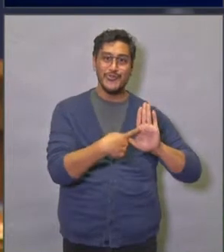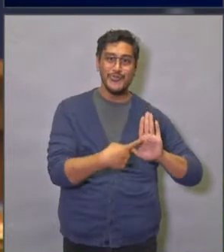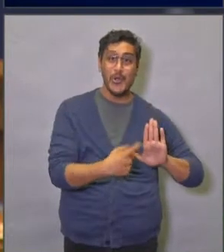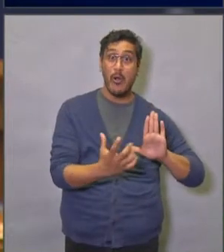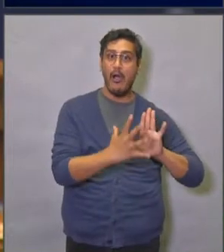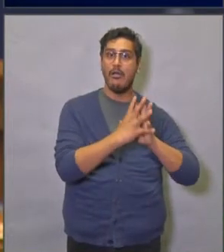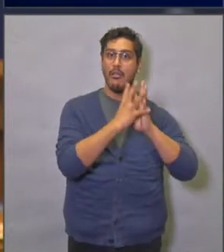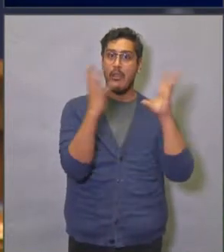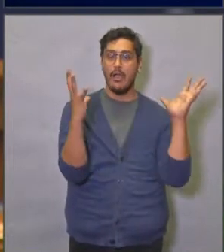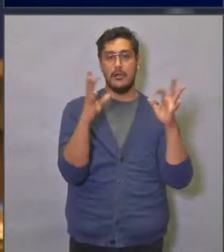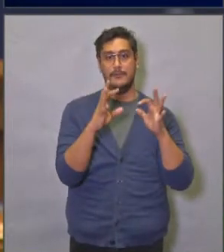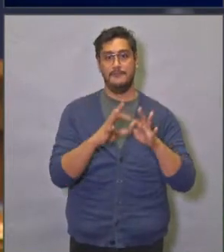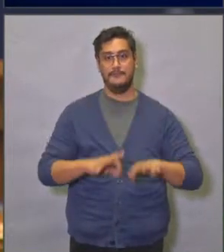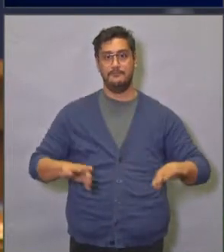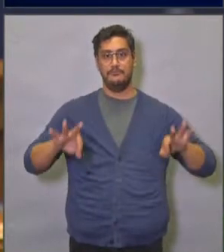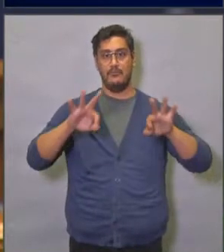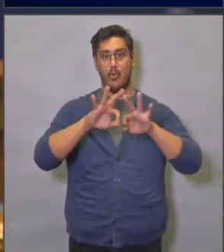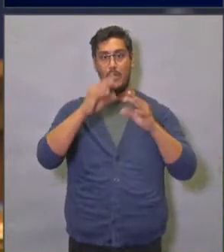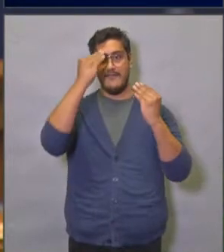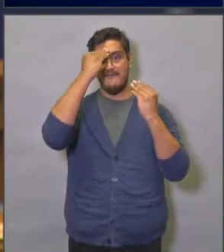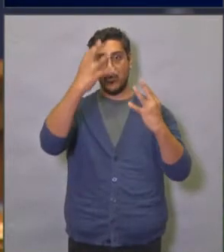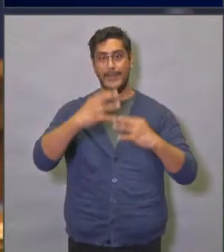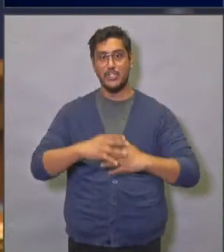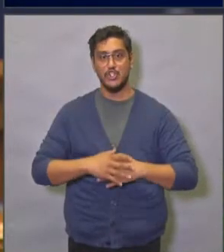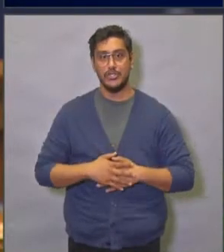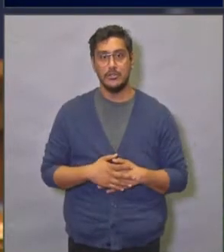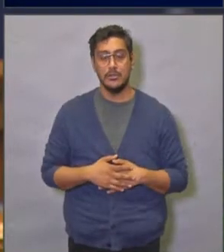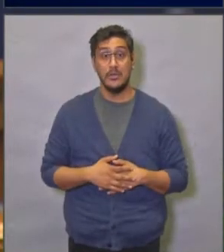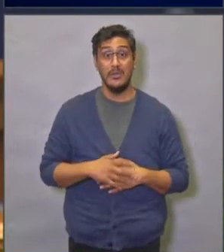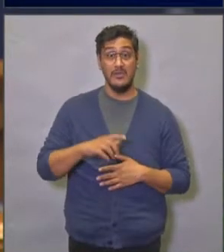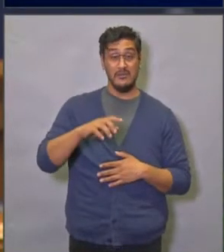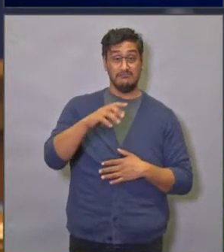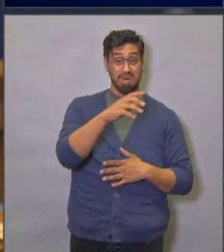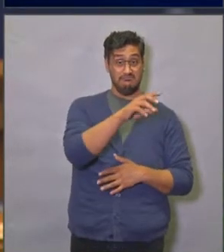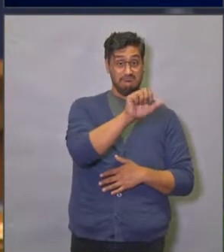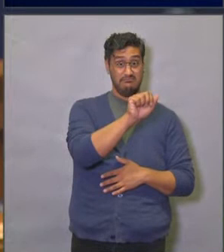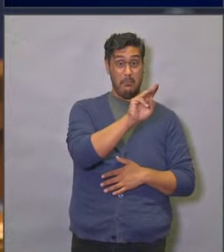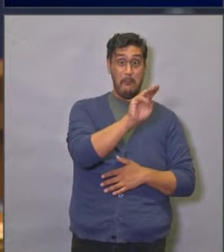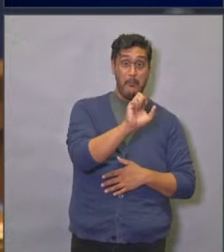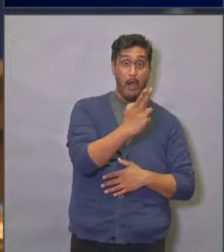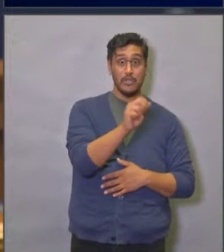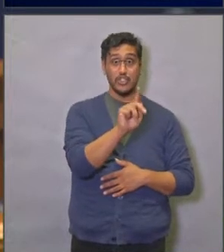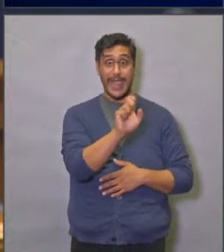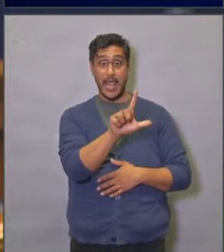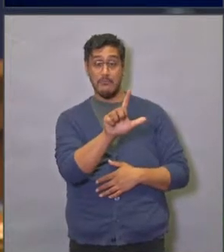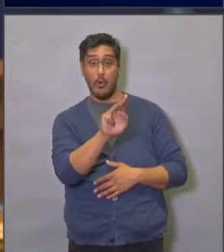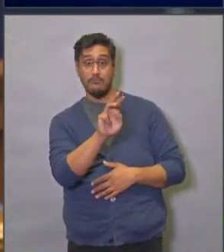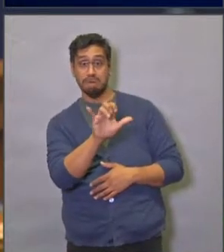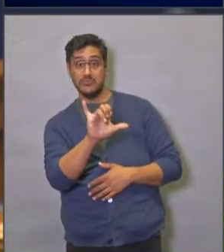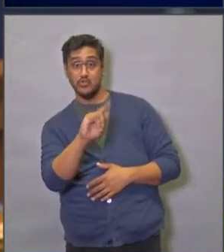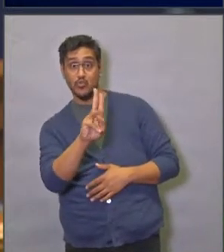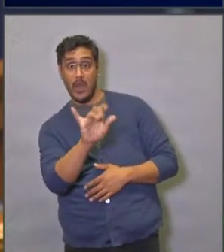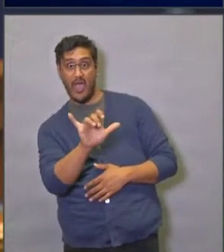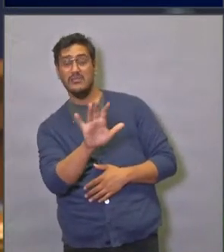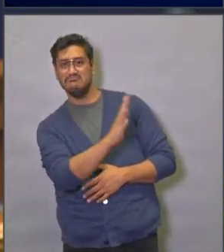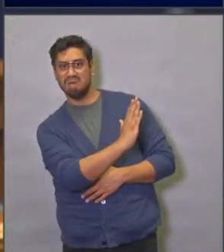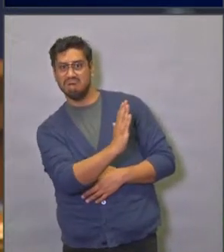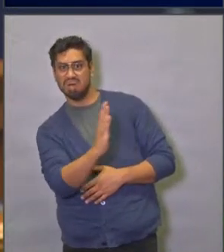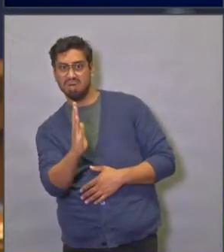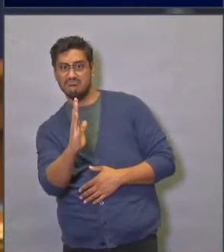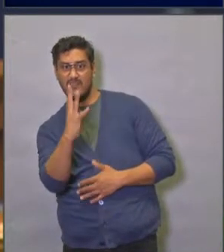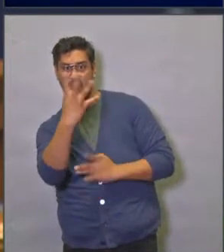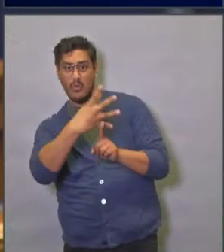datos importantes. Durante los primeros 4 meses de la pandemia, 1 de cada 4 hogares en el condado de